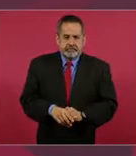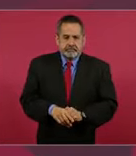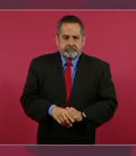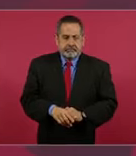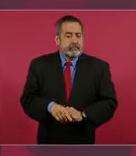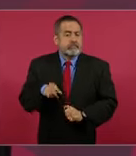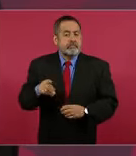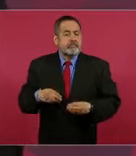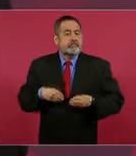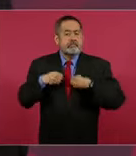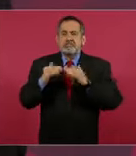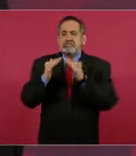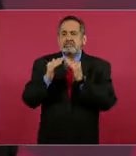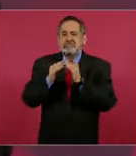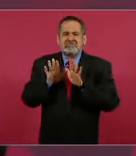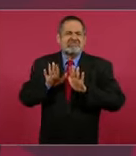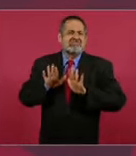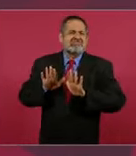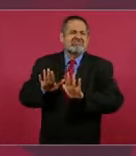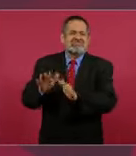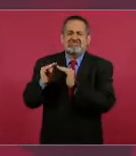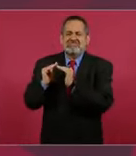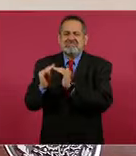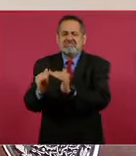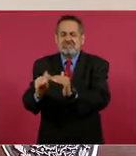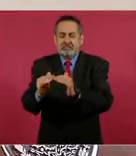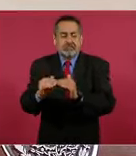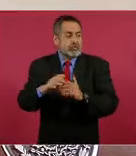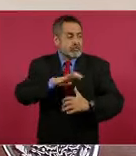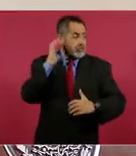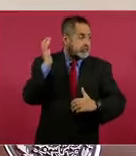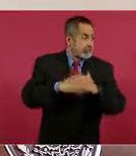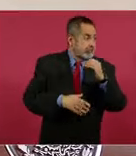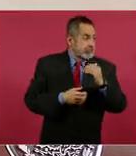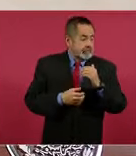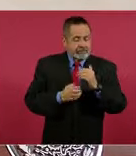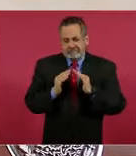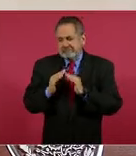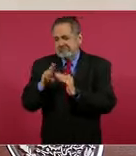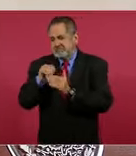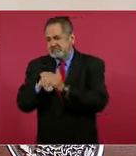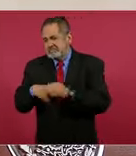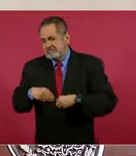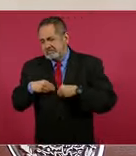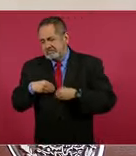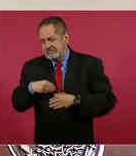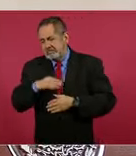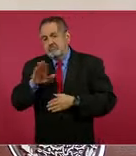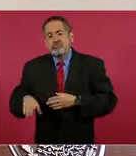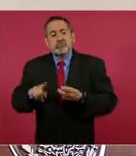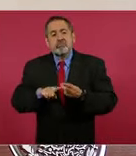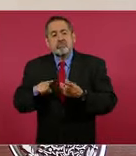vivía en una vecindad, en el exilio, cuando muere en Nueva York.